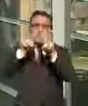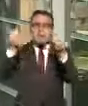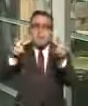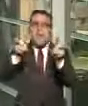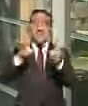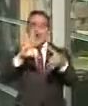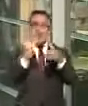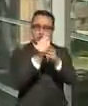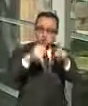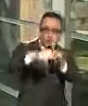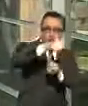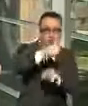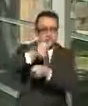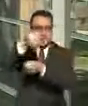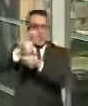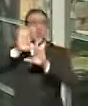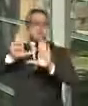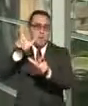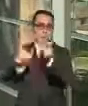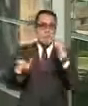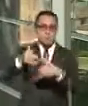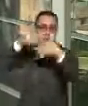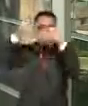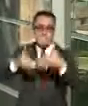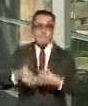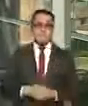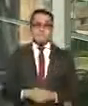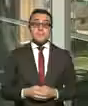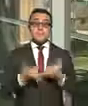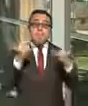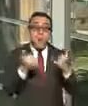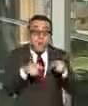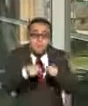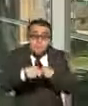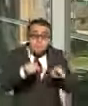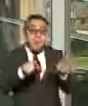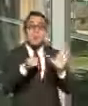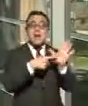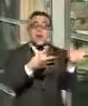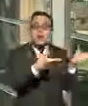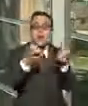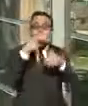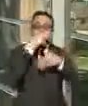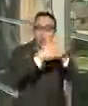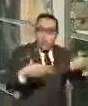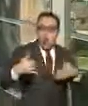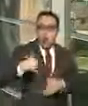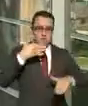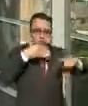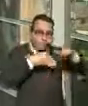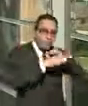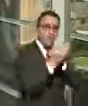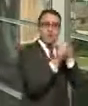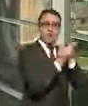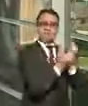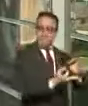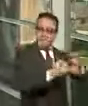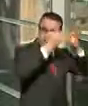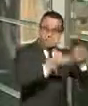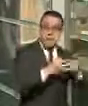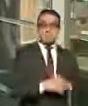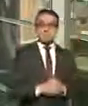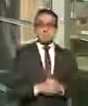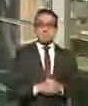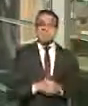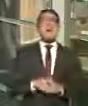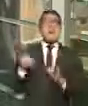Discapacidad. Hoy tenemos más de 190 mil niños, niñas y adolescentes vinculadas al sistema de educación formal y más de